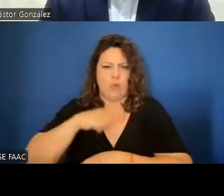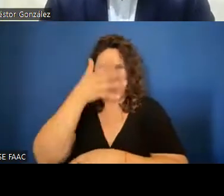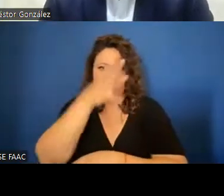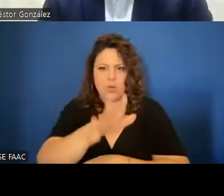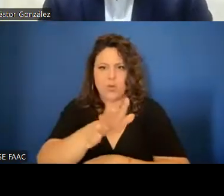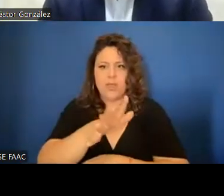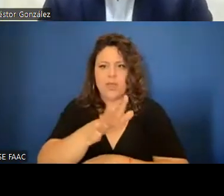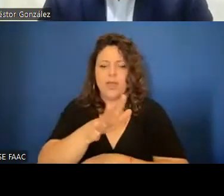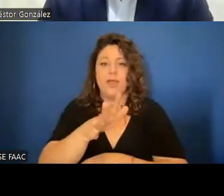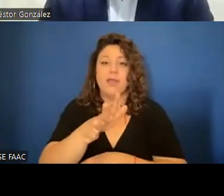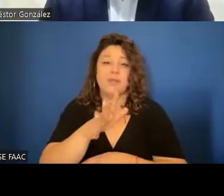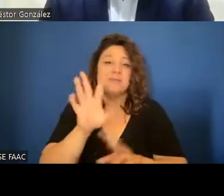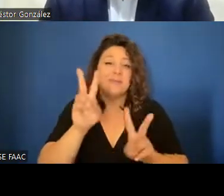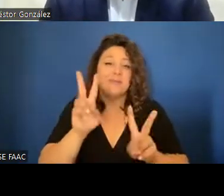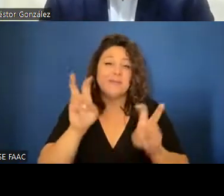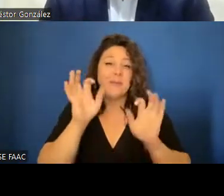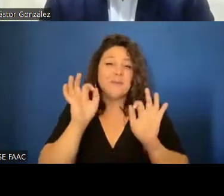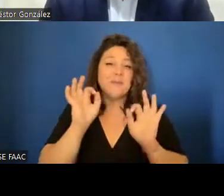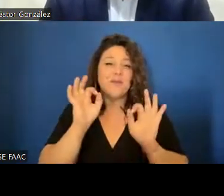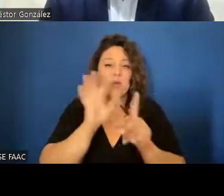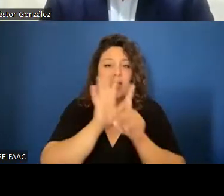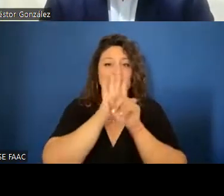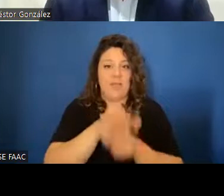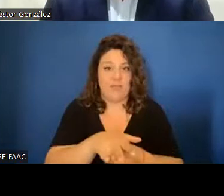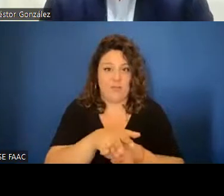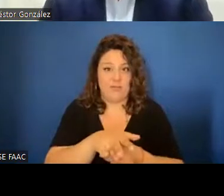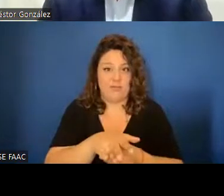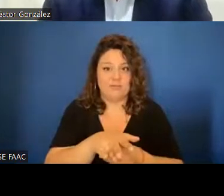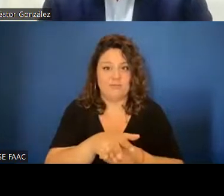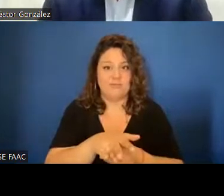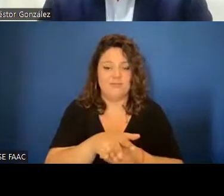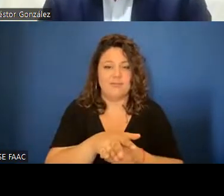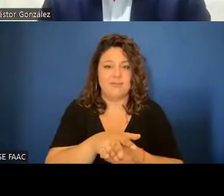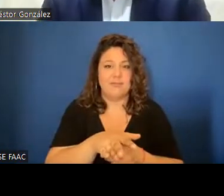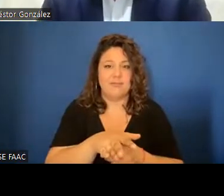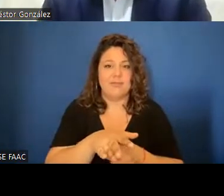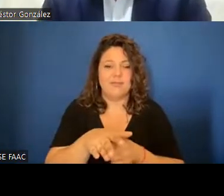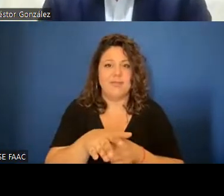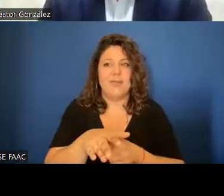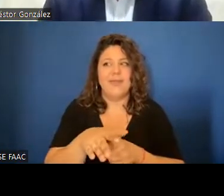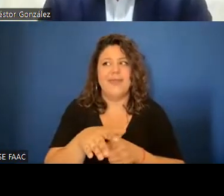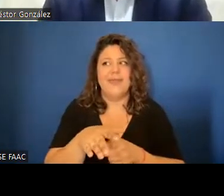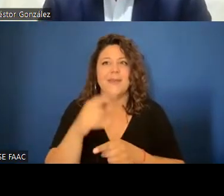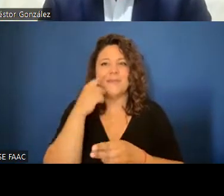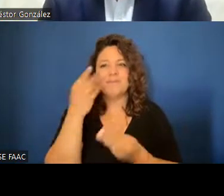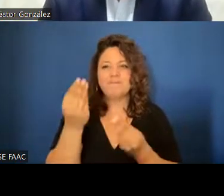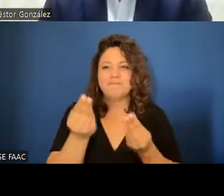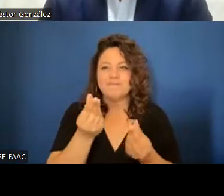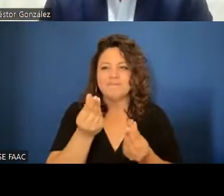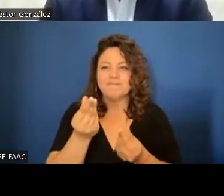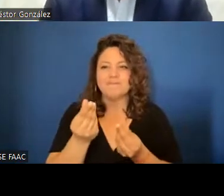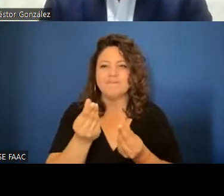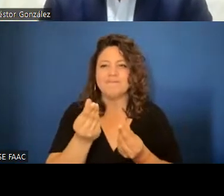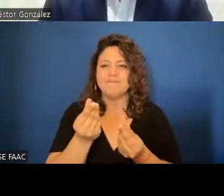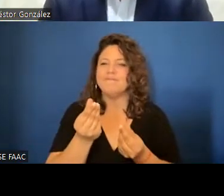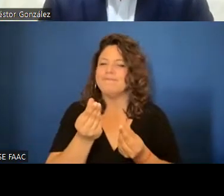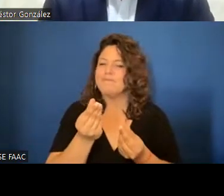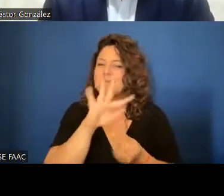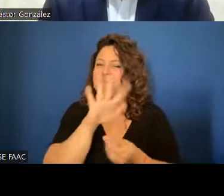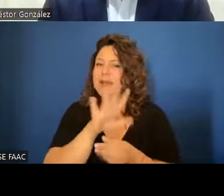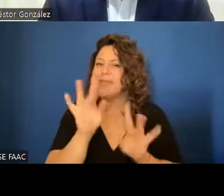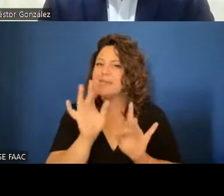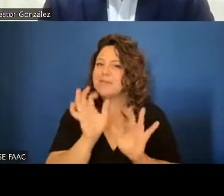hay muchos aspectos, muchos campos en los que yo creo que esta ley va a incidir y sobre todo va a depender del